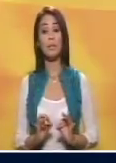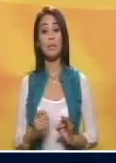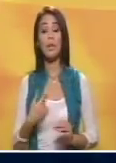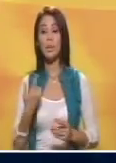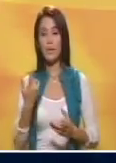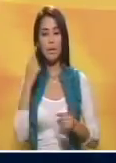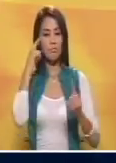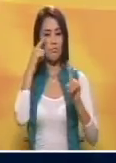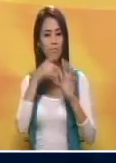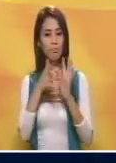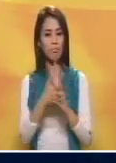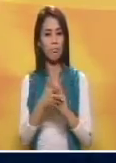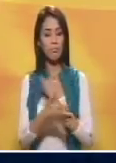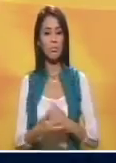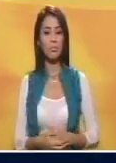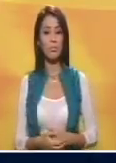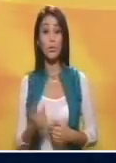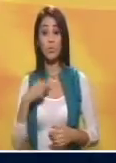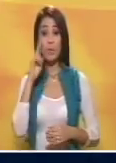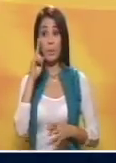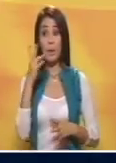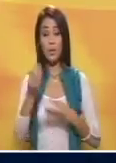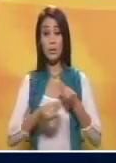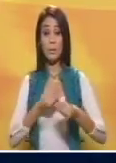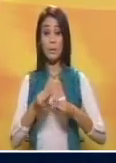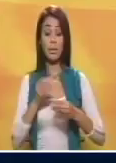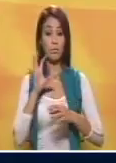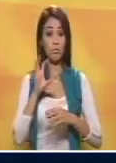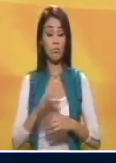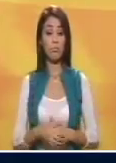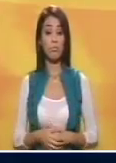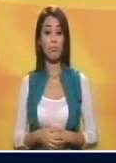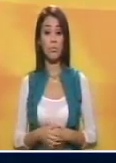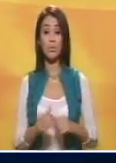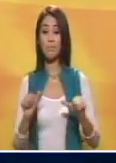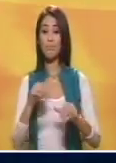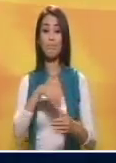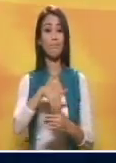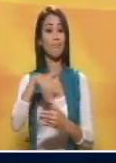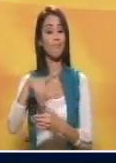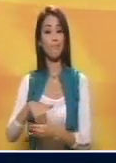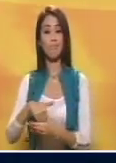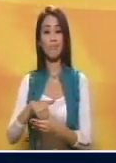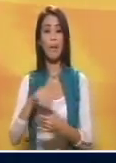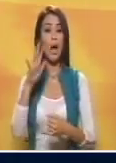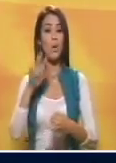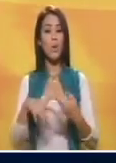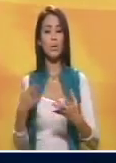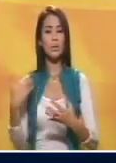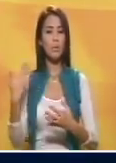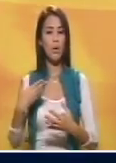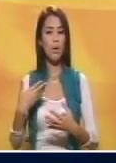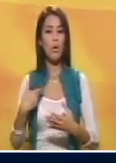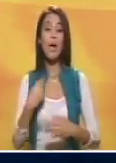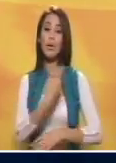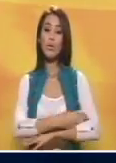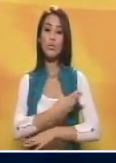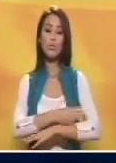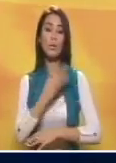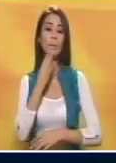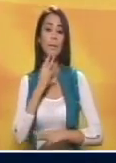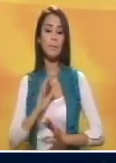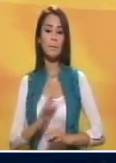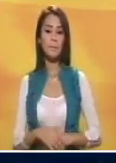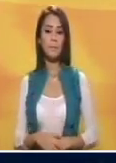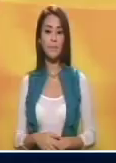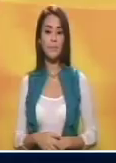planteó. Podemos ver lo que está sucediendo en la región. Un fraude electoral en el último evento presidencial en Honduras, por ejemplo,